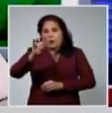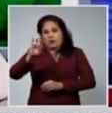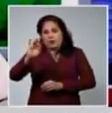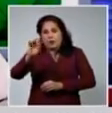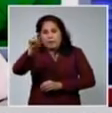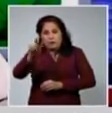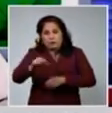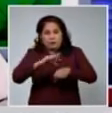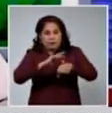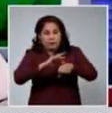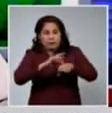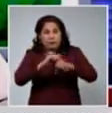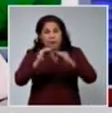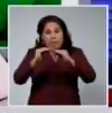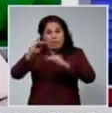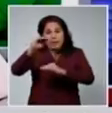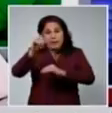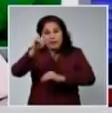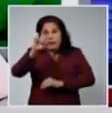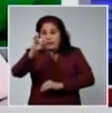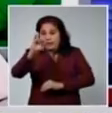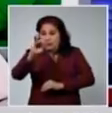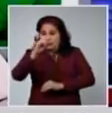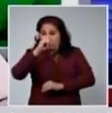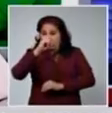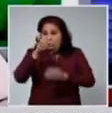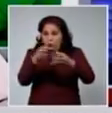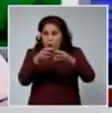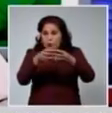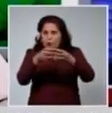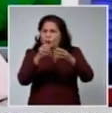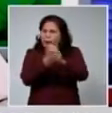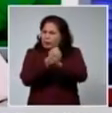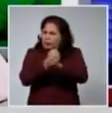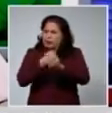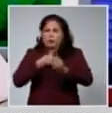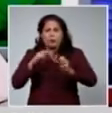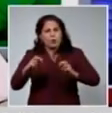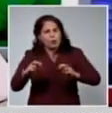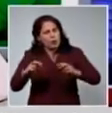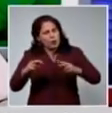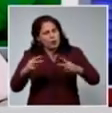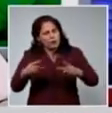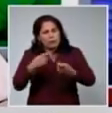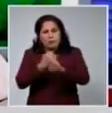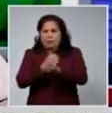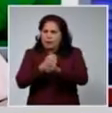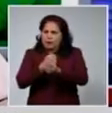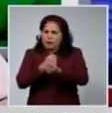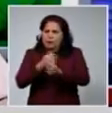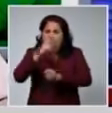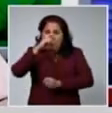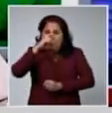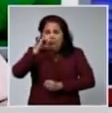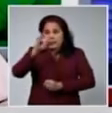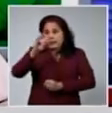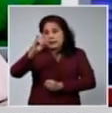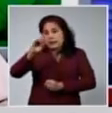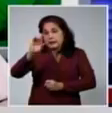demás veces en el grupo que siempre recuerdo de multirriesgo 130